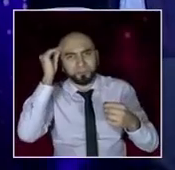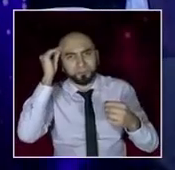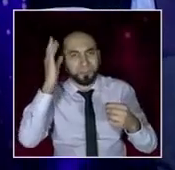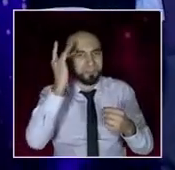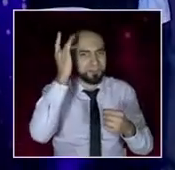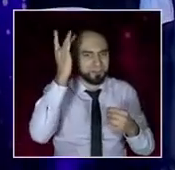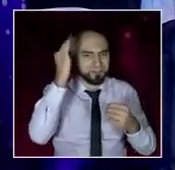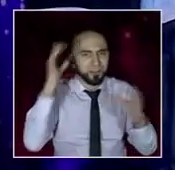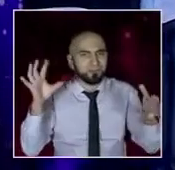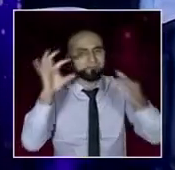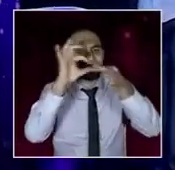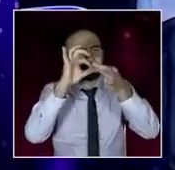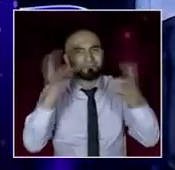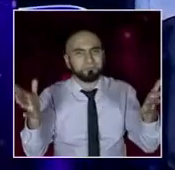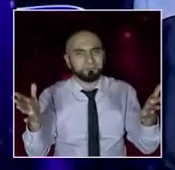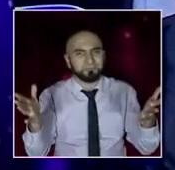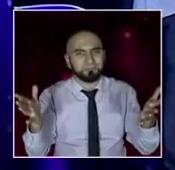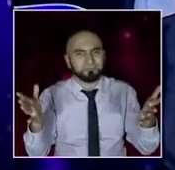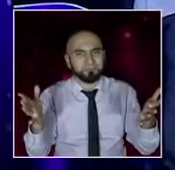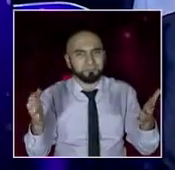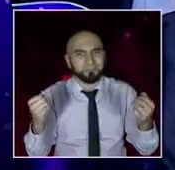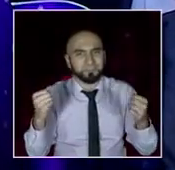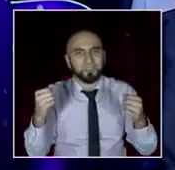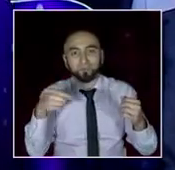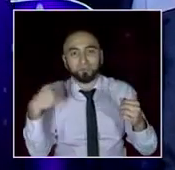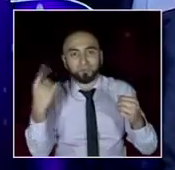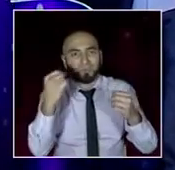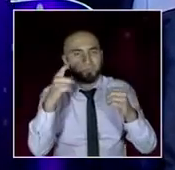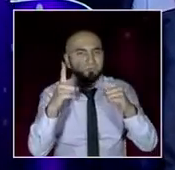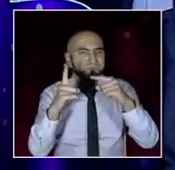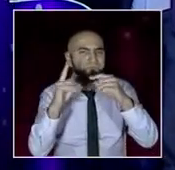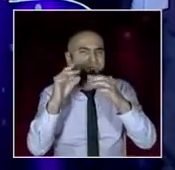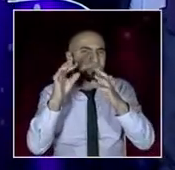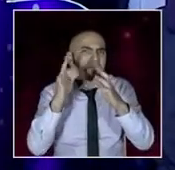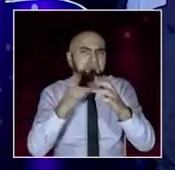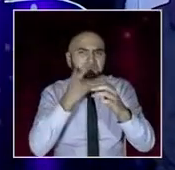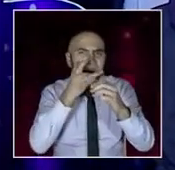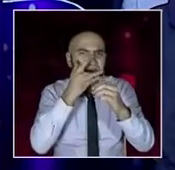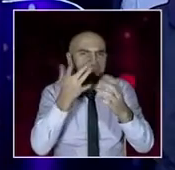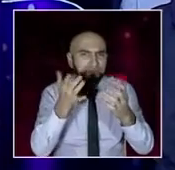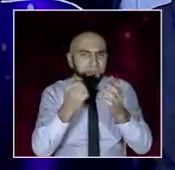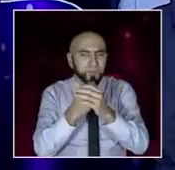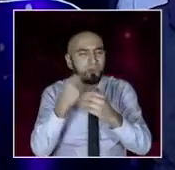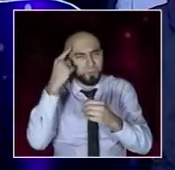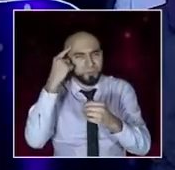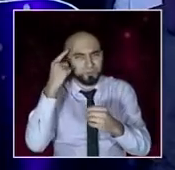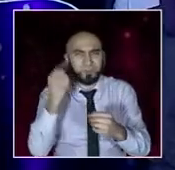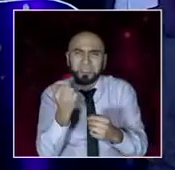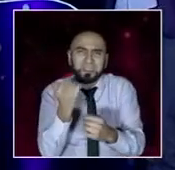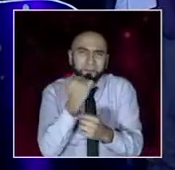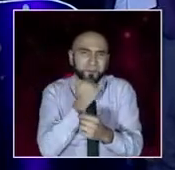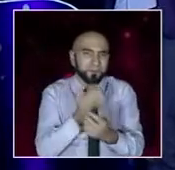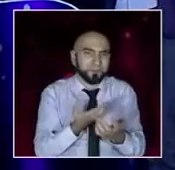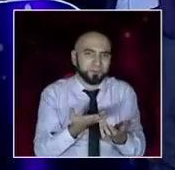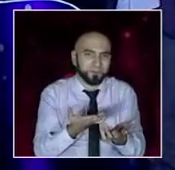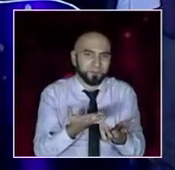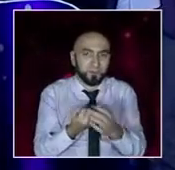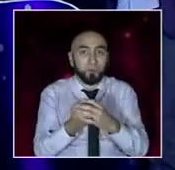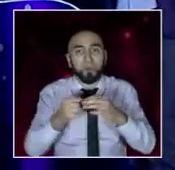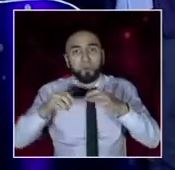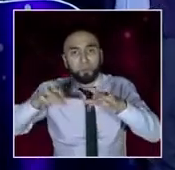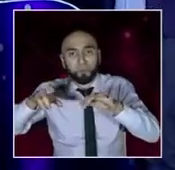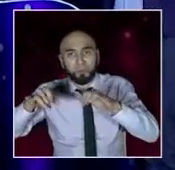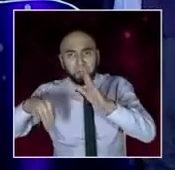arriba de todos, somos apex de cada pirámide, y yo creo que es una visión errónea y peligrosa. Entonces, que las computadoras sean